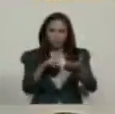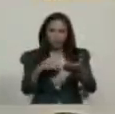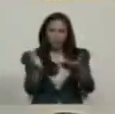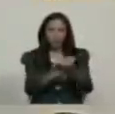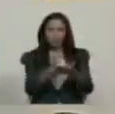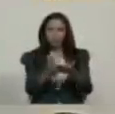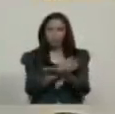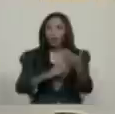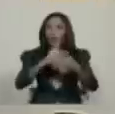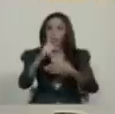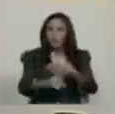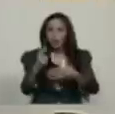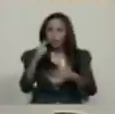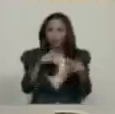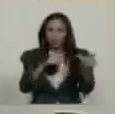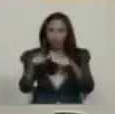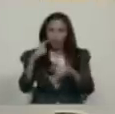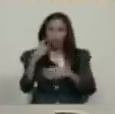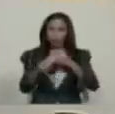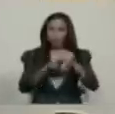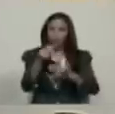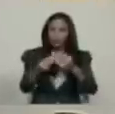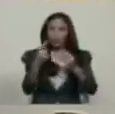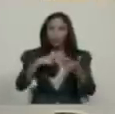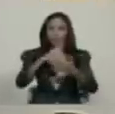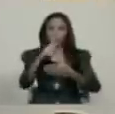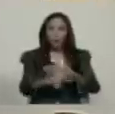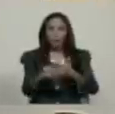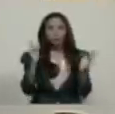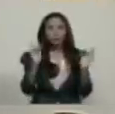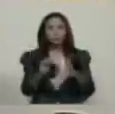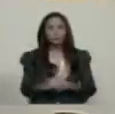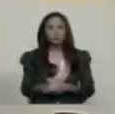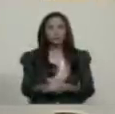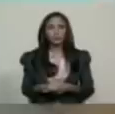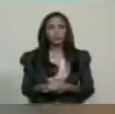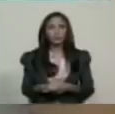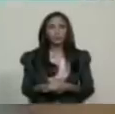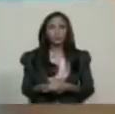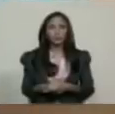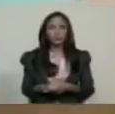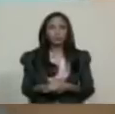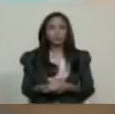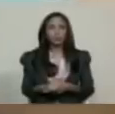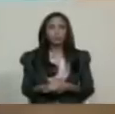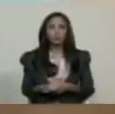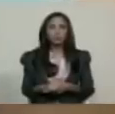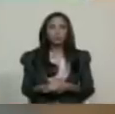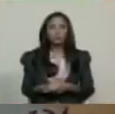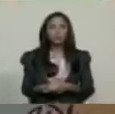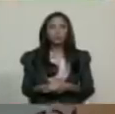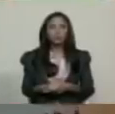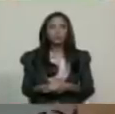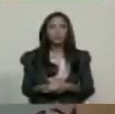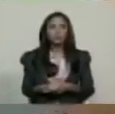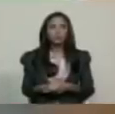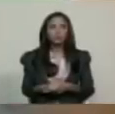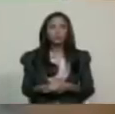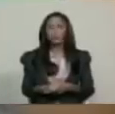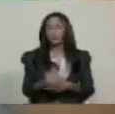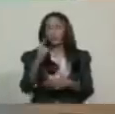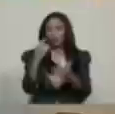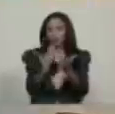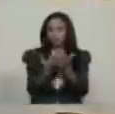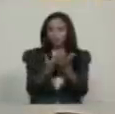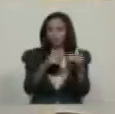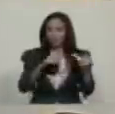2018-2025, que ya está en pleno desarrollo, como diría nuestro amigo Walter Martínez, pido su permiso para utilizar esta frase, en pleno